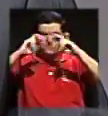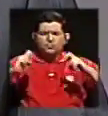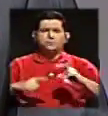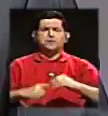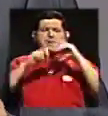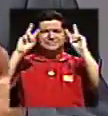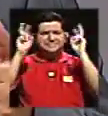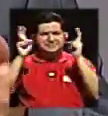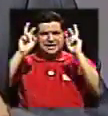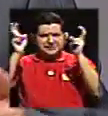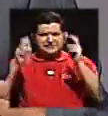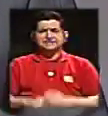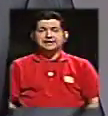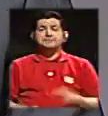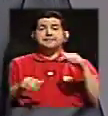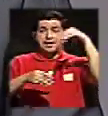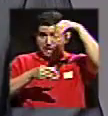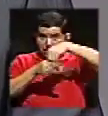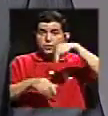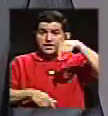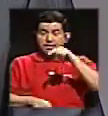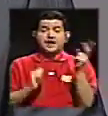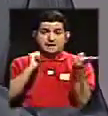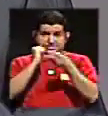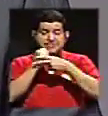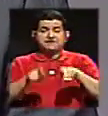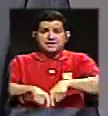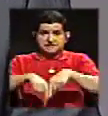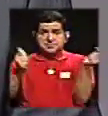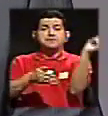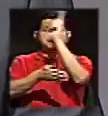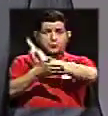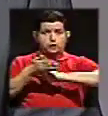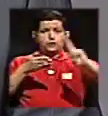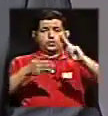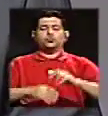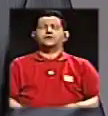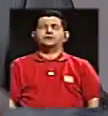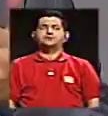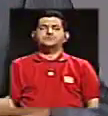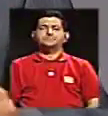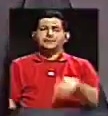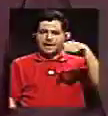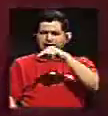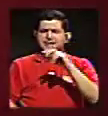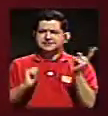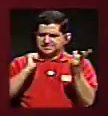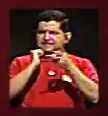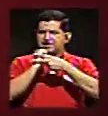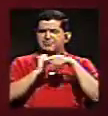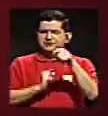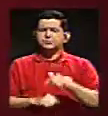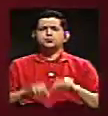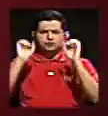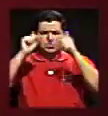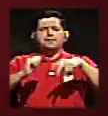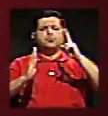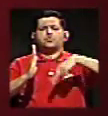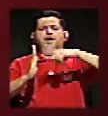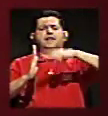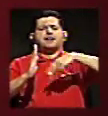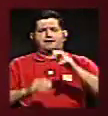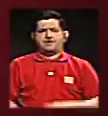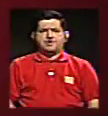principales temas que incluye esta edición de su semanario universidad en esta ocasión usted puede leer